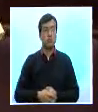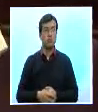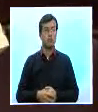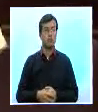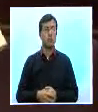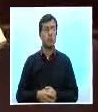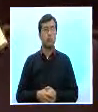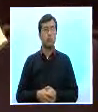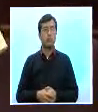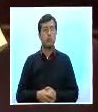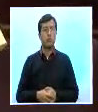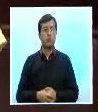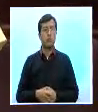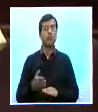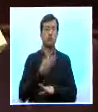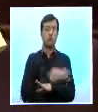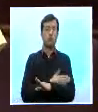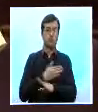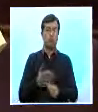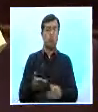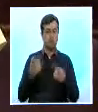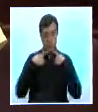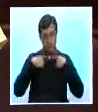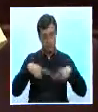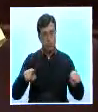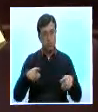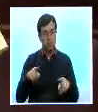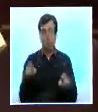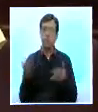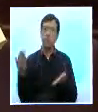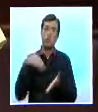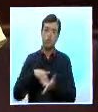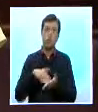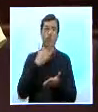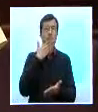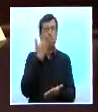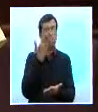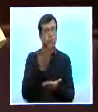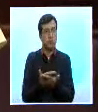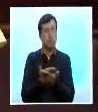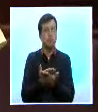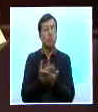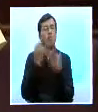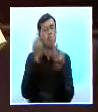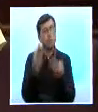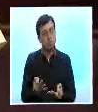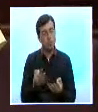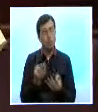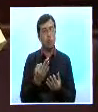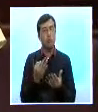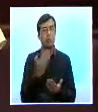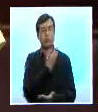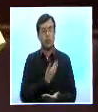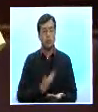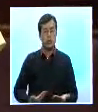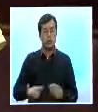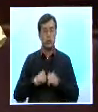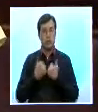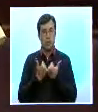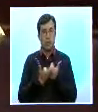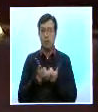en mi intervención temprano lo dije y lo vuelvo a reiterar agradezco la buena acogida que tuvimos con la presidenta de la